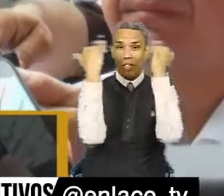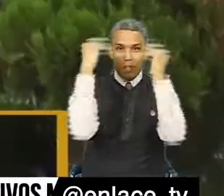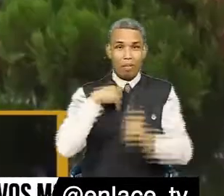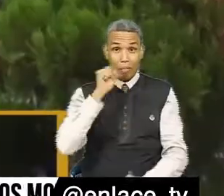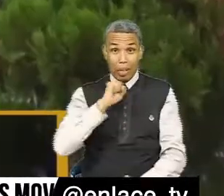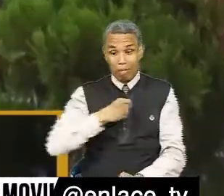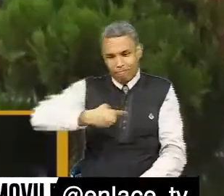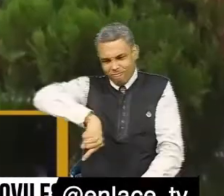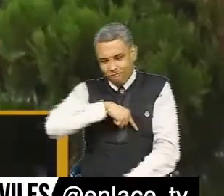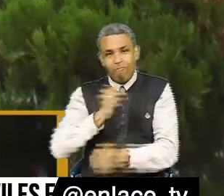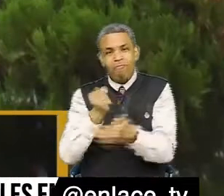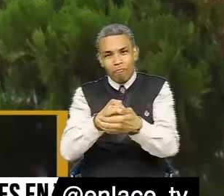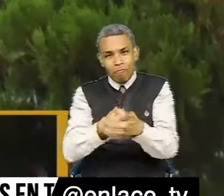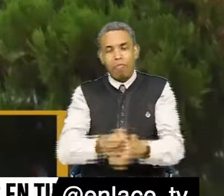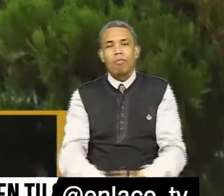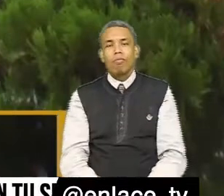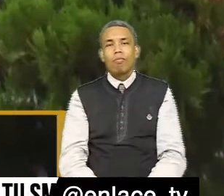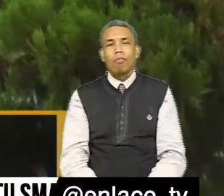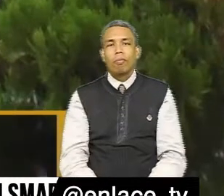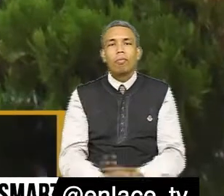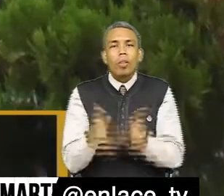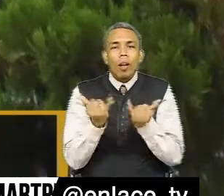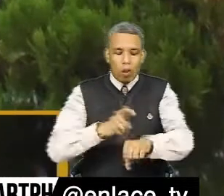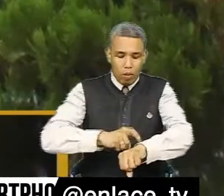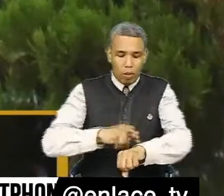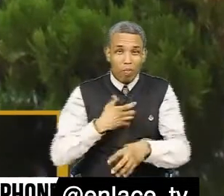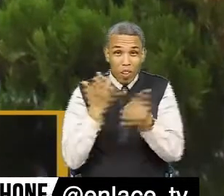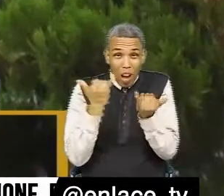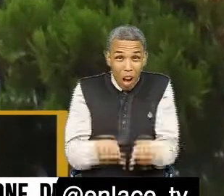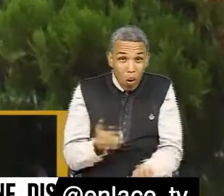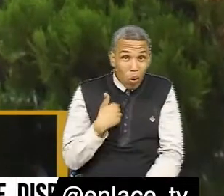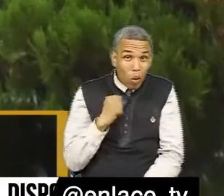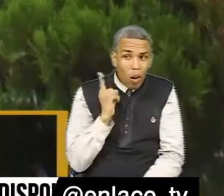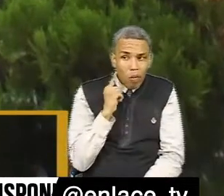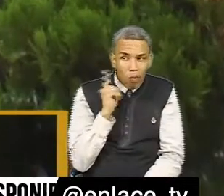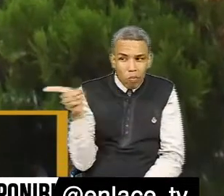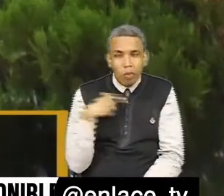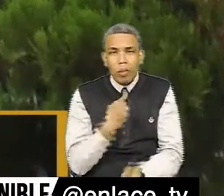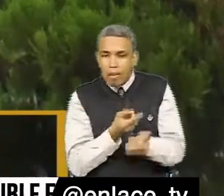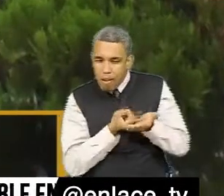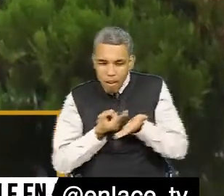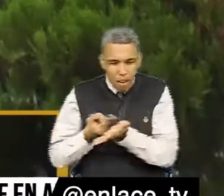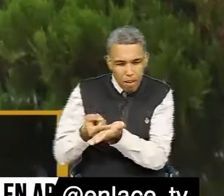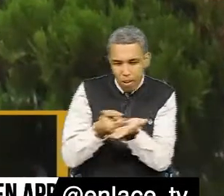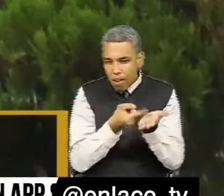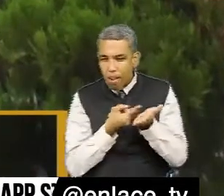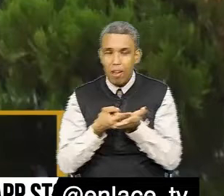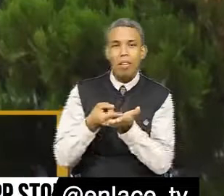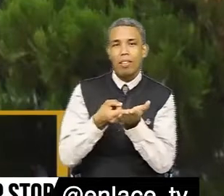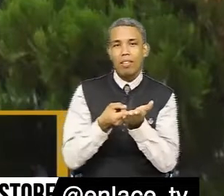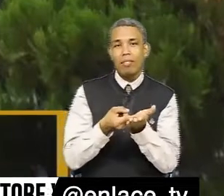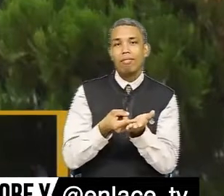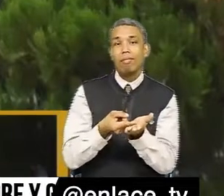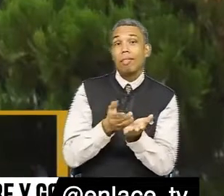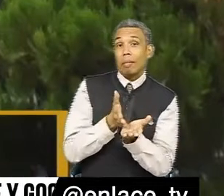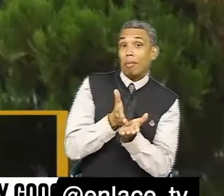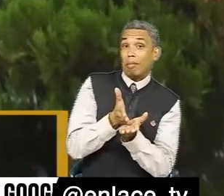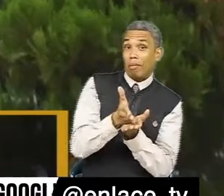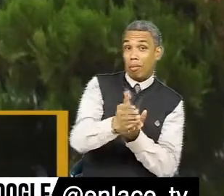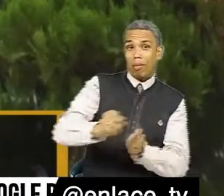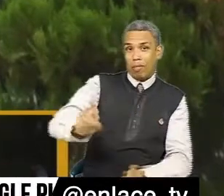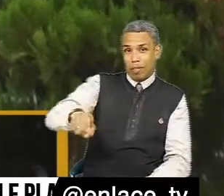que así se continúa a esta hora entonces el conversatorio en relación con el plebiscito que es la segunda parte